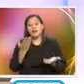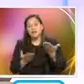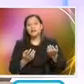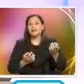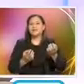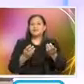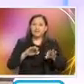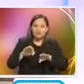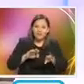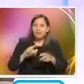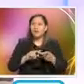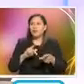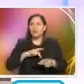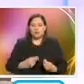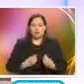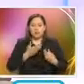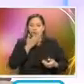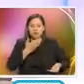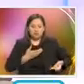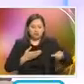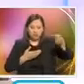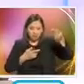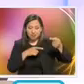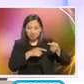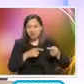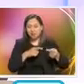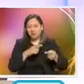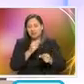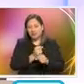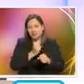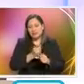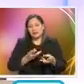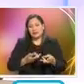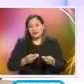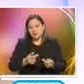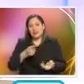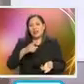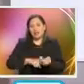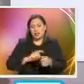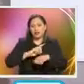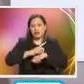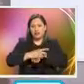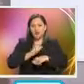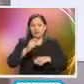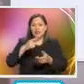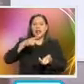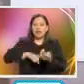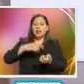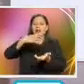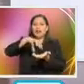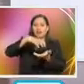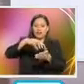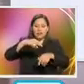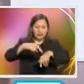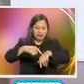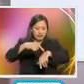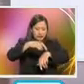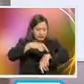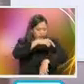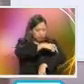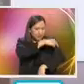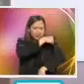actividad y el estilo de vida de la persona, empieza a haber un proceso de daño del cartílago articular, Ok. que es